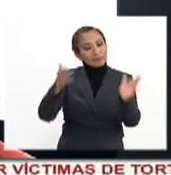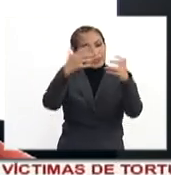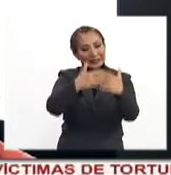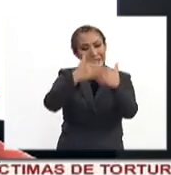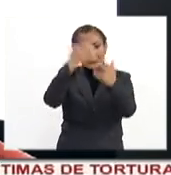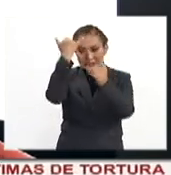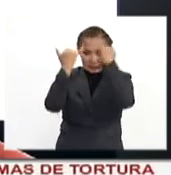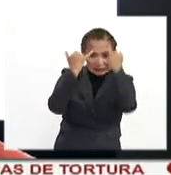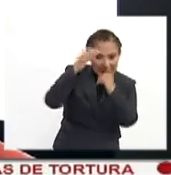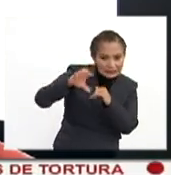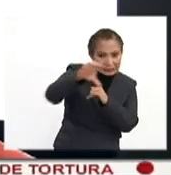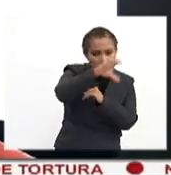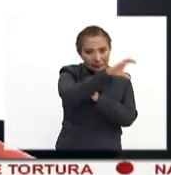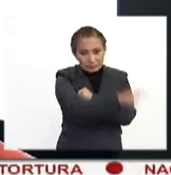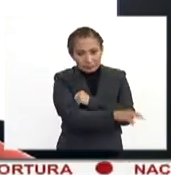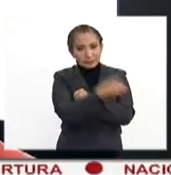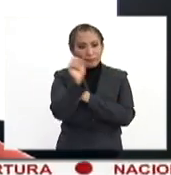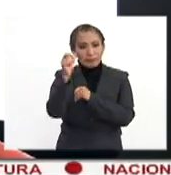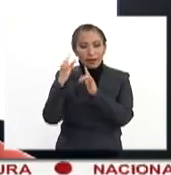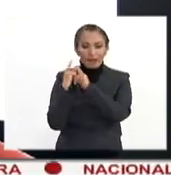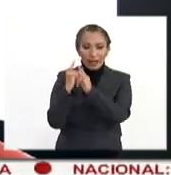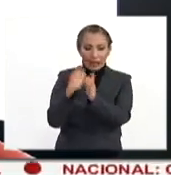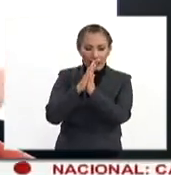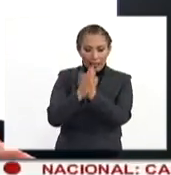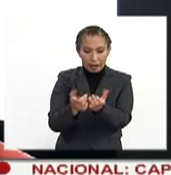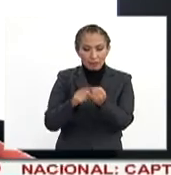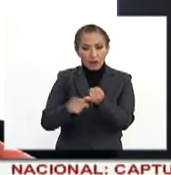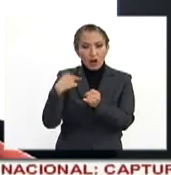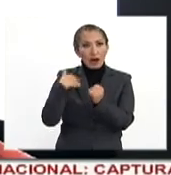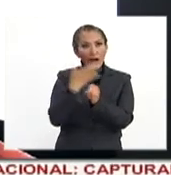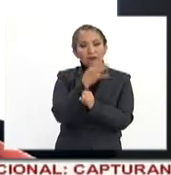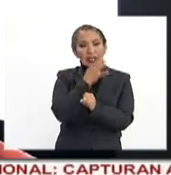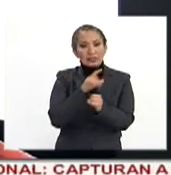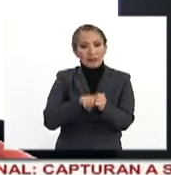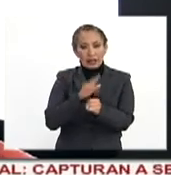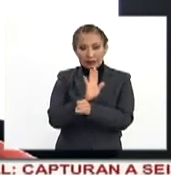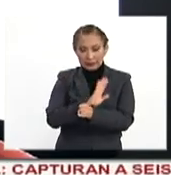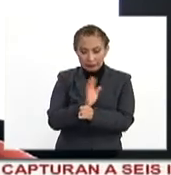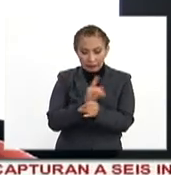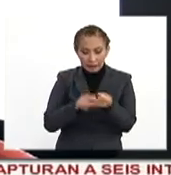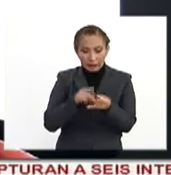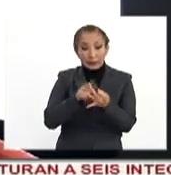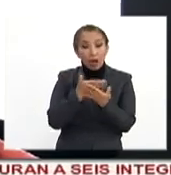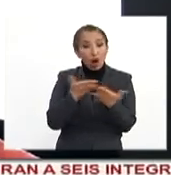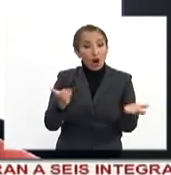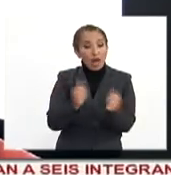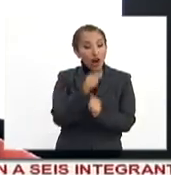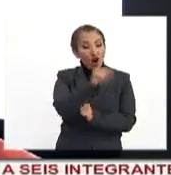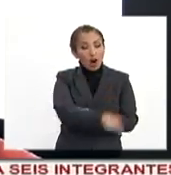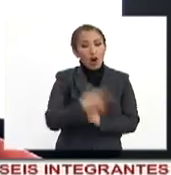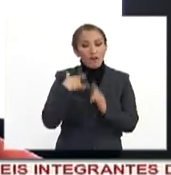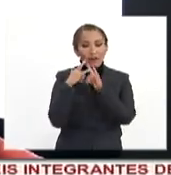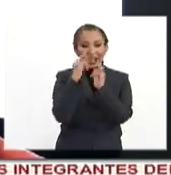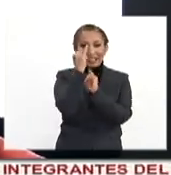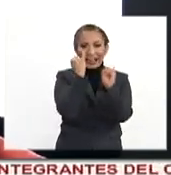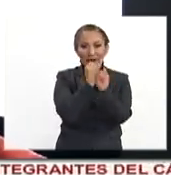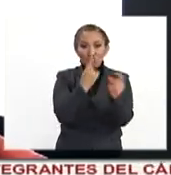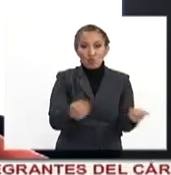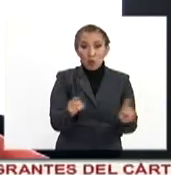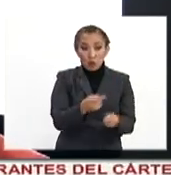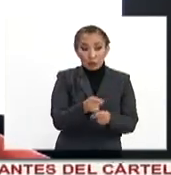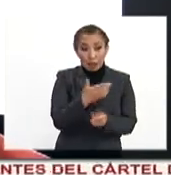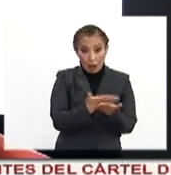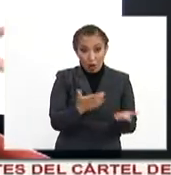industrias creativas. Lo ha hecho con la Feria del Libro, lo ha hecho con el Festival de Cine y ahora lo está haciendo con la Feria Internacional de la